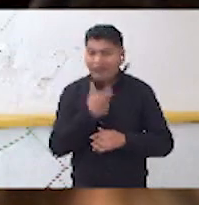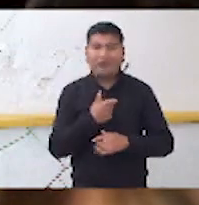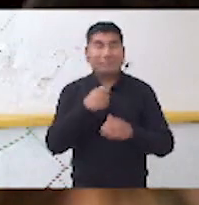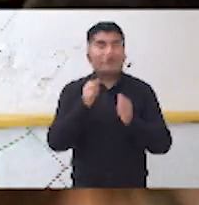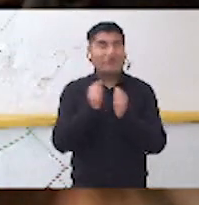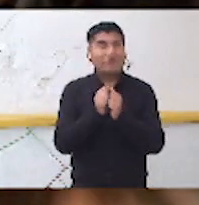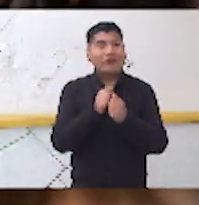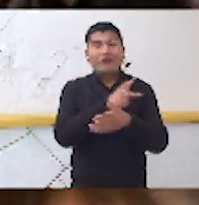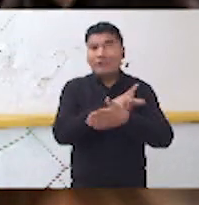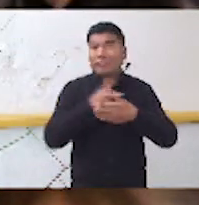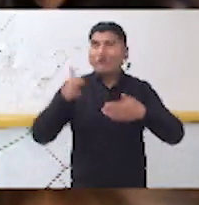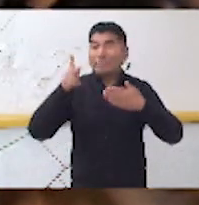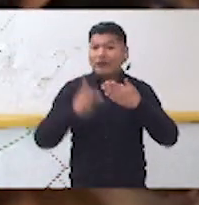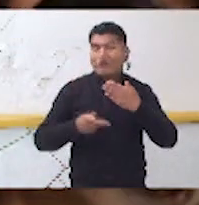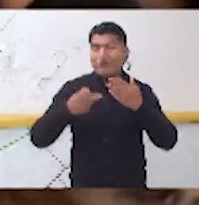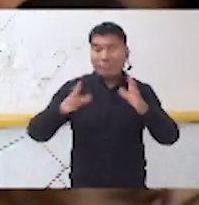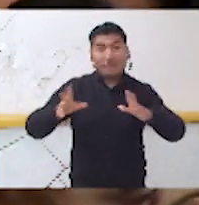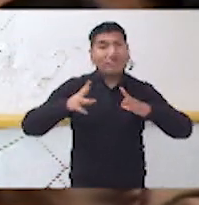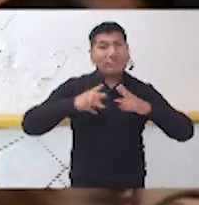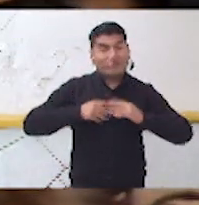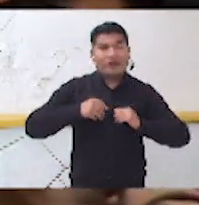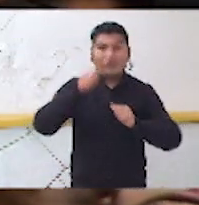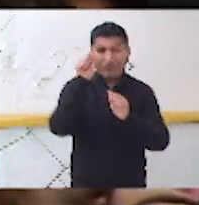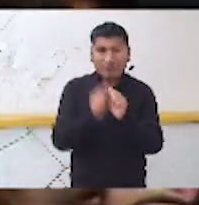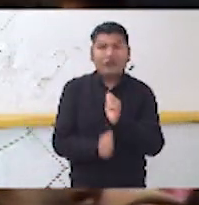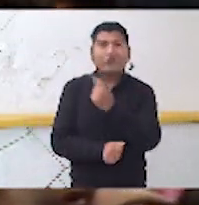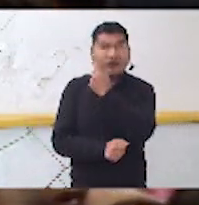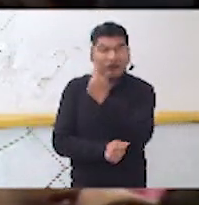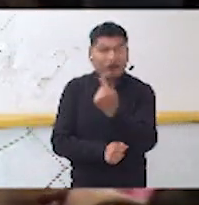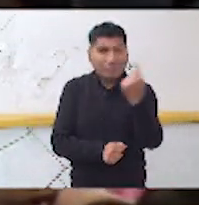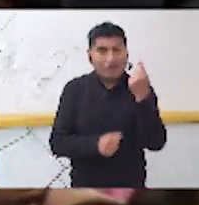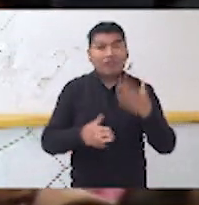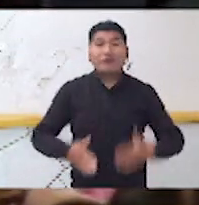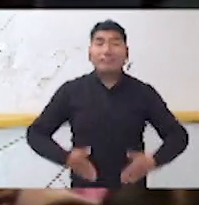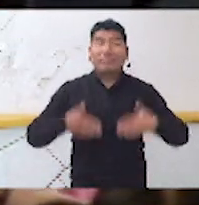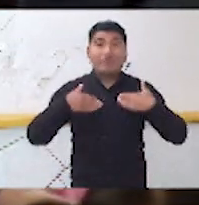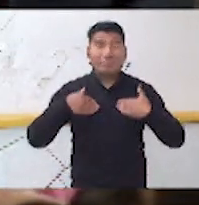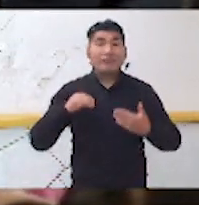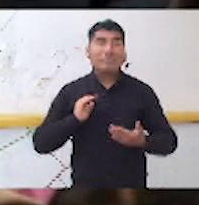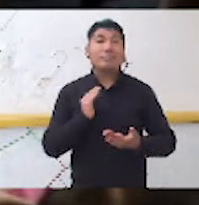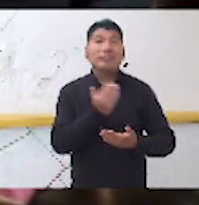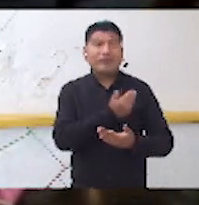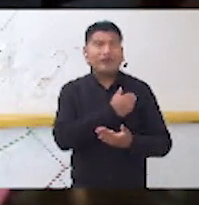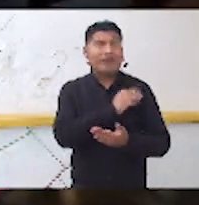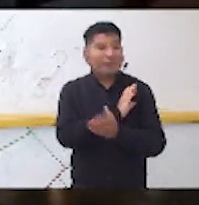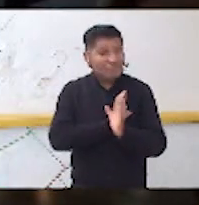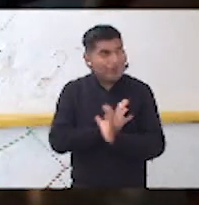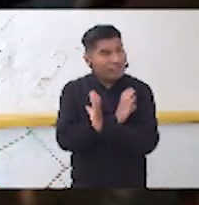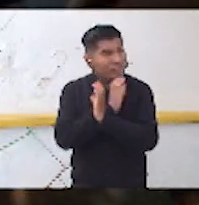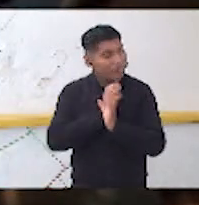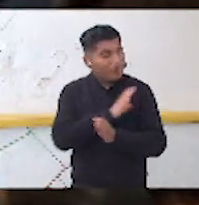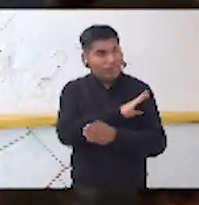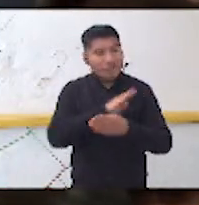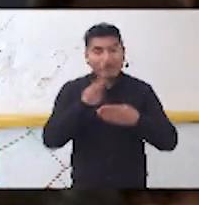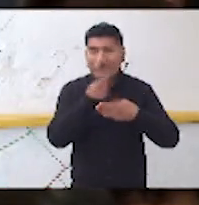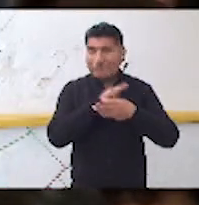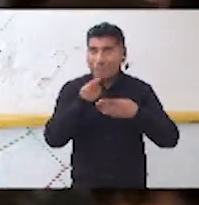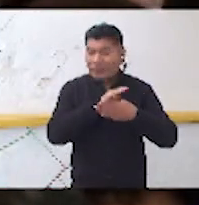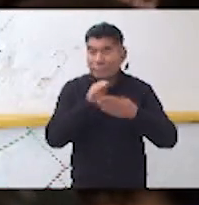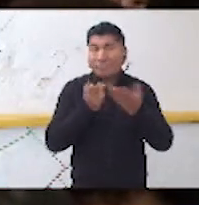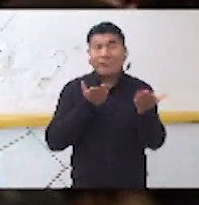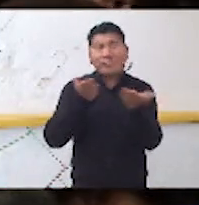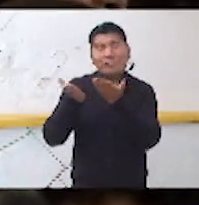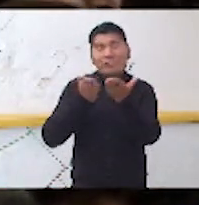la vocación recibida por cada uno, vivir nuestros carismas y ministerios, servicios